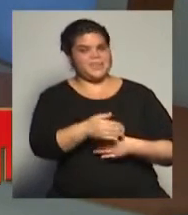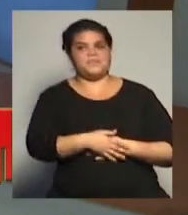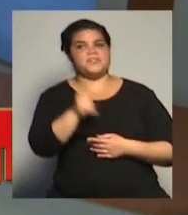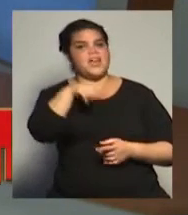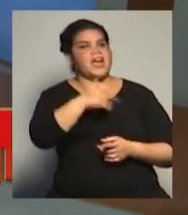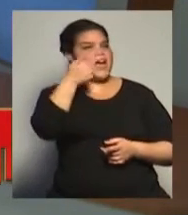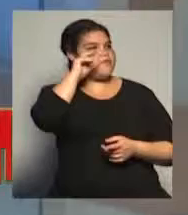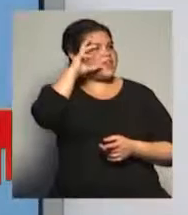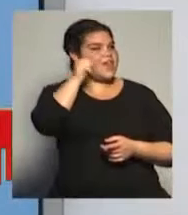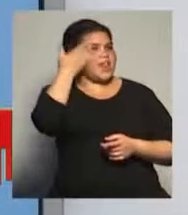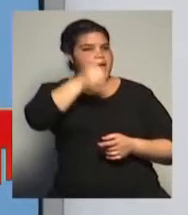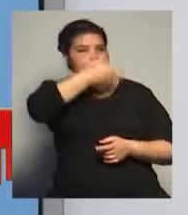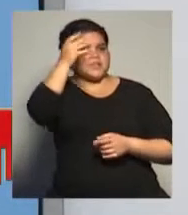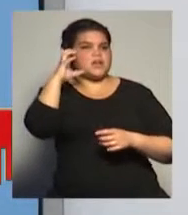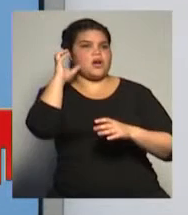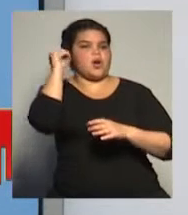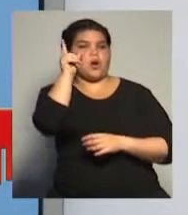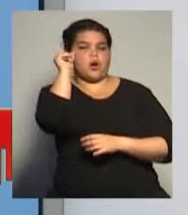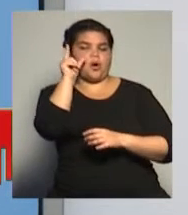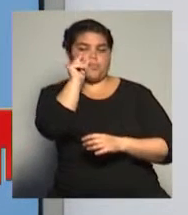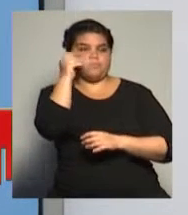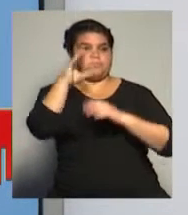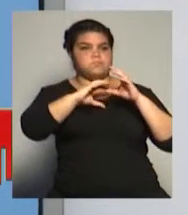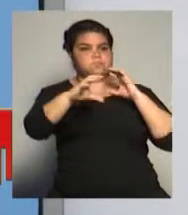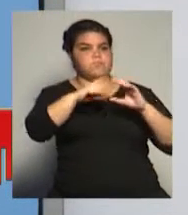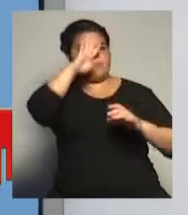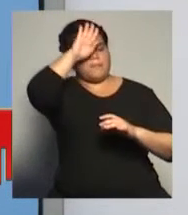Gabriela Sony, especialista en comunicación política, analizando lo que fue la visita del